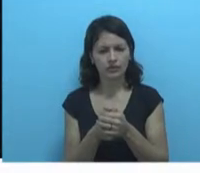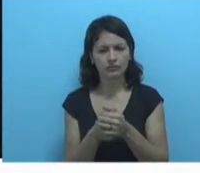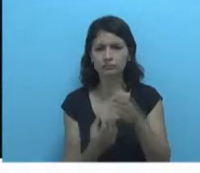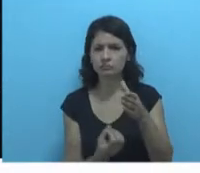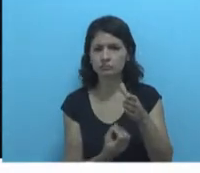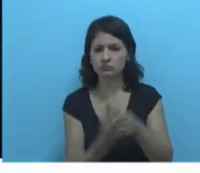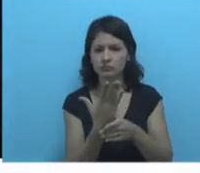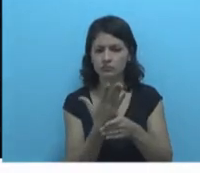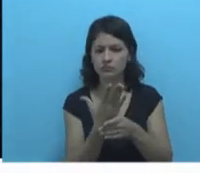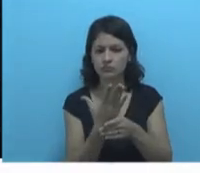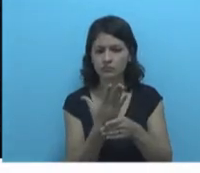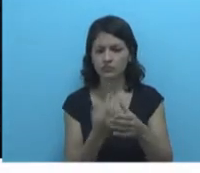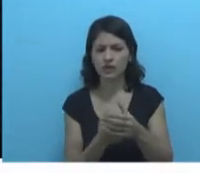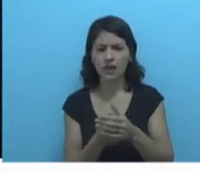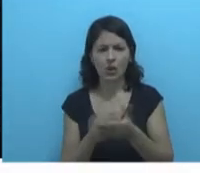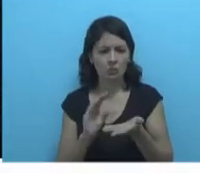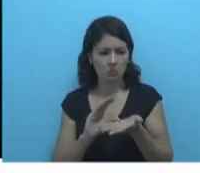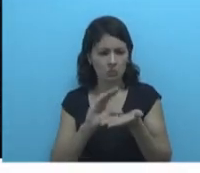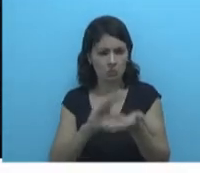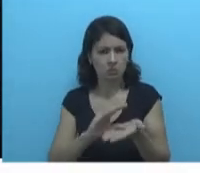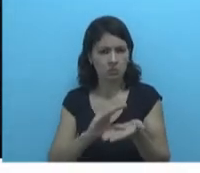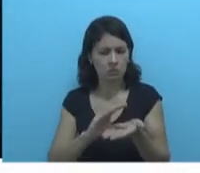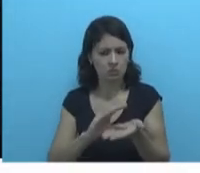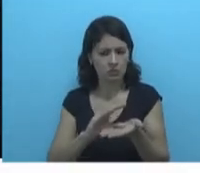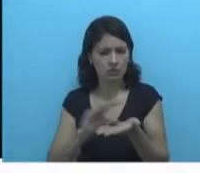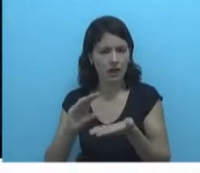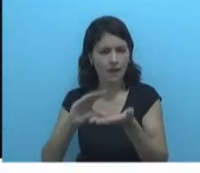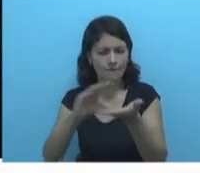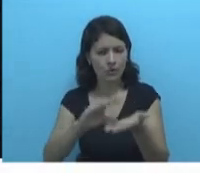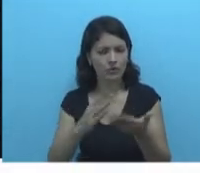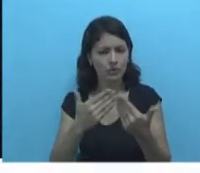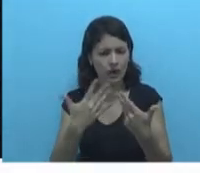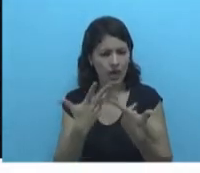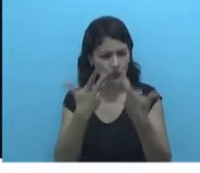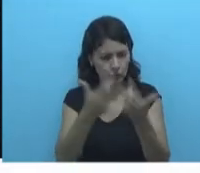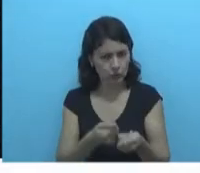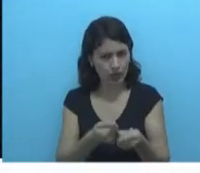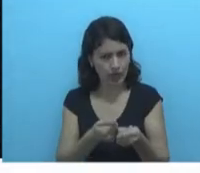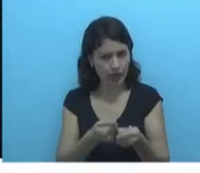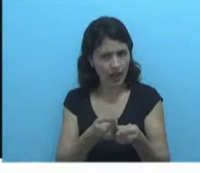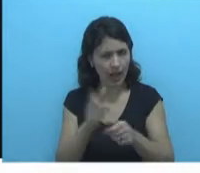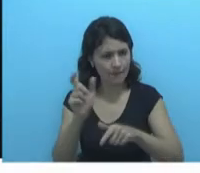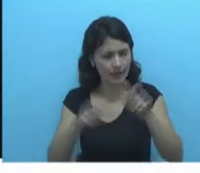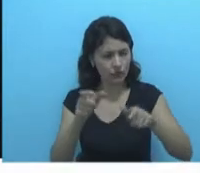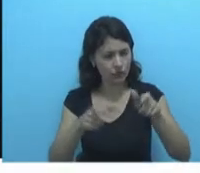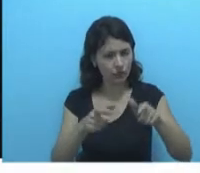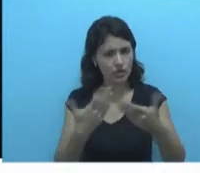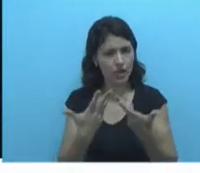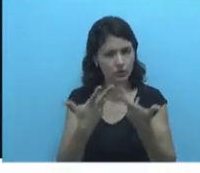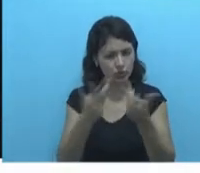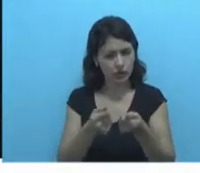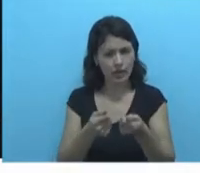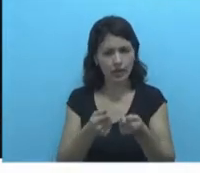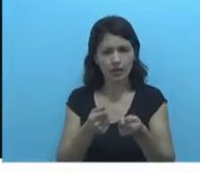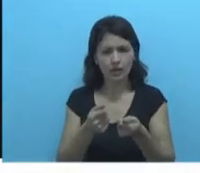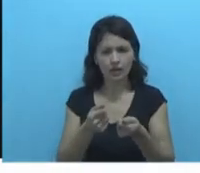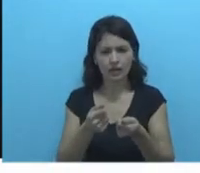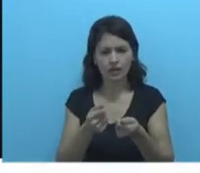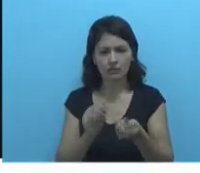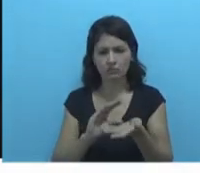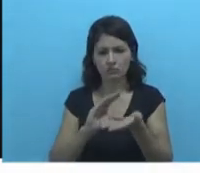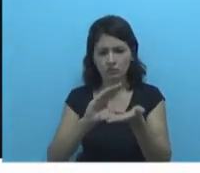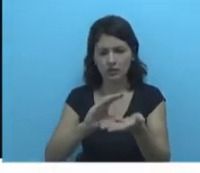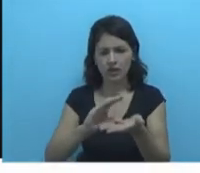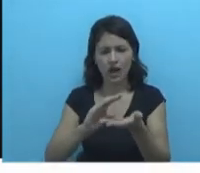generaron aportes privados para ayudar por el COVID y por la salud pública. Por eso consiguieron e